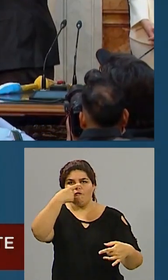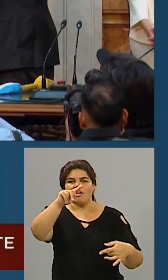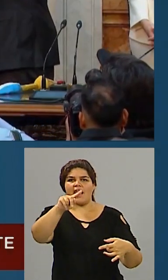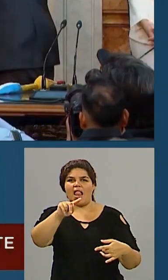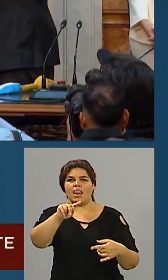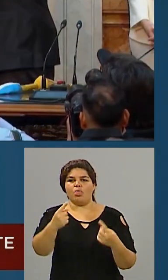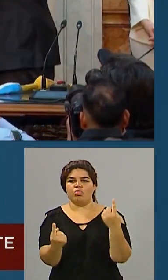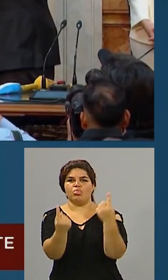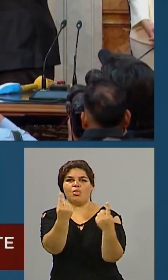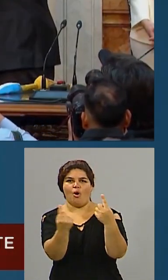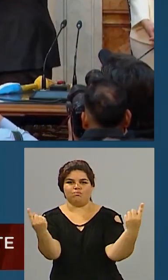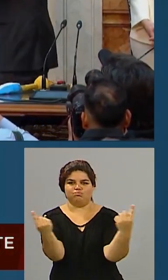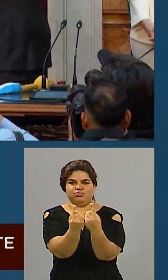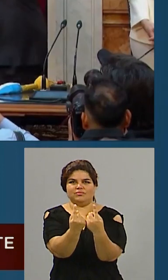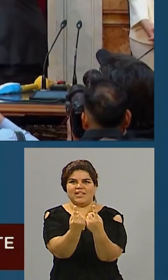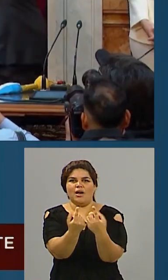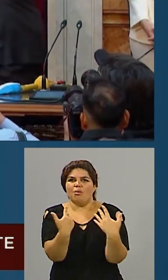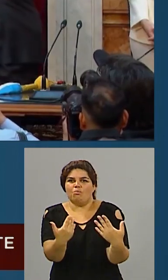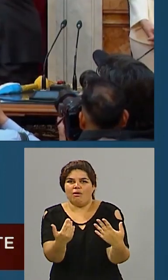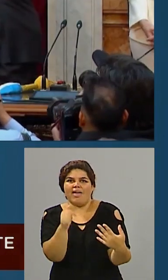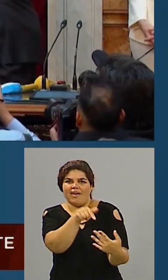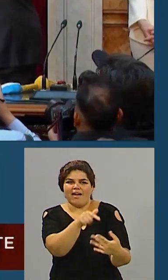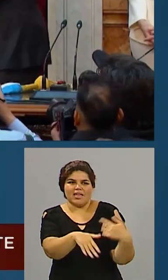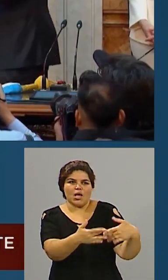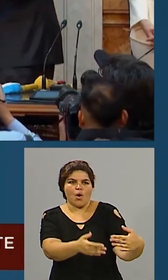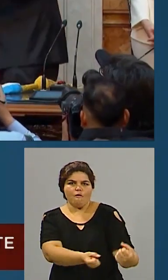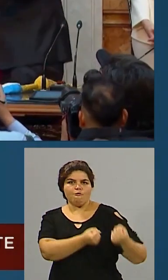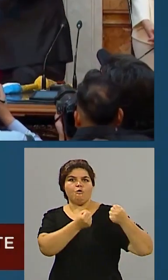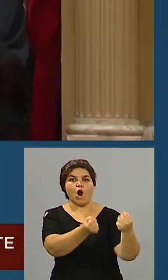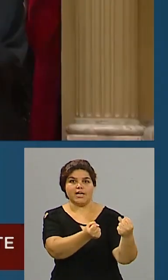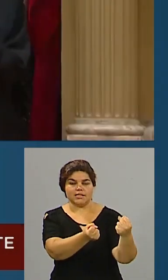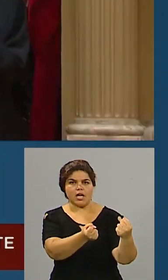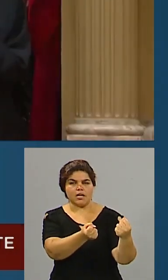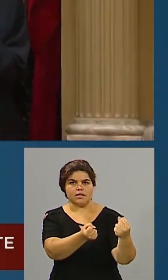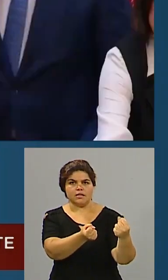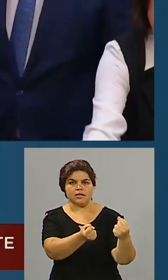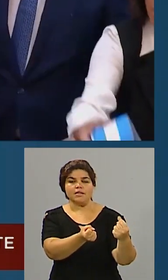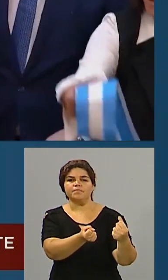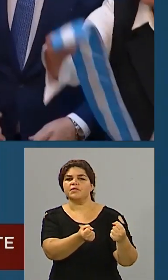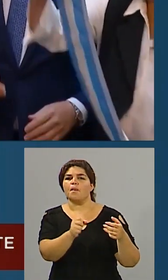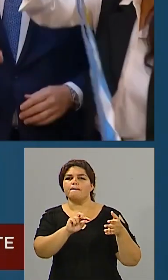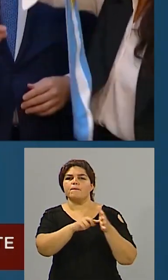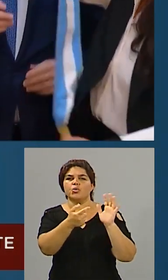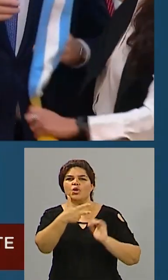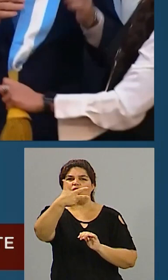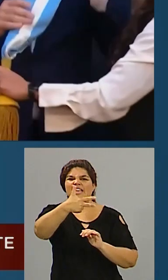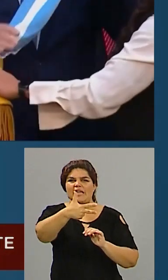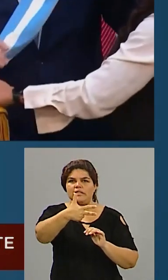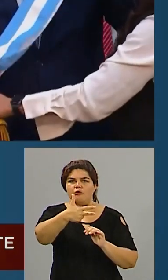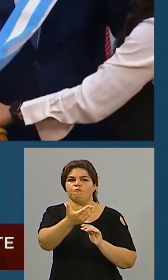cosa que muchos no daban como plausible al principio de la campaña electoral. Estuvo a 3 puntos de ganar en primera